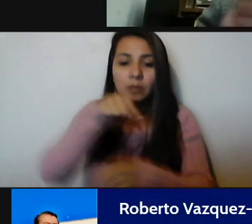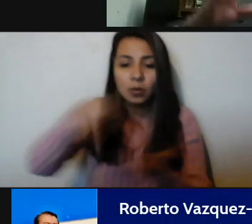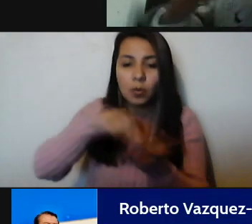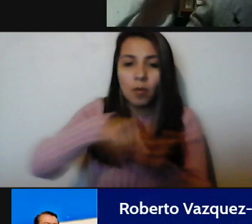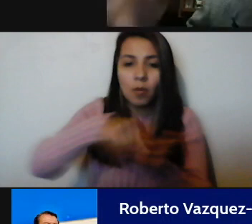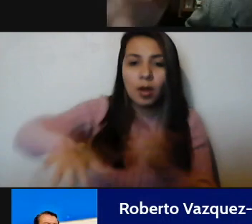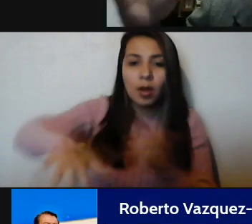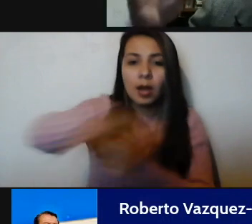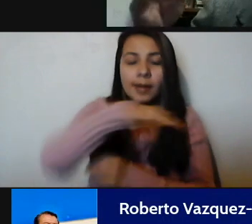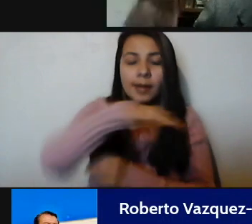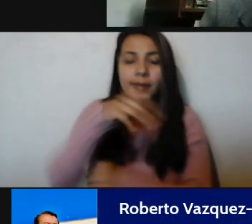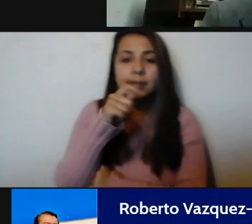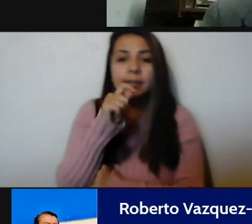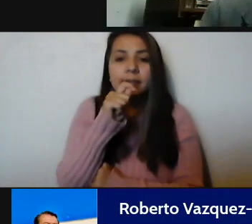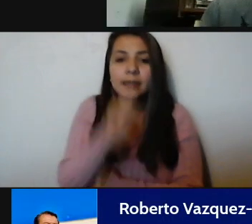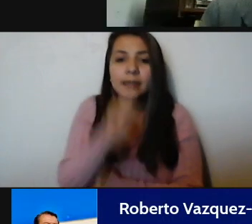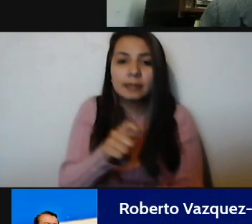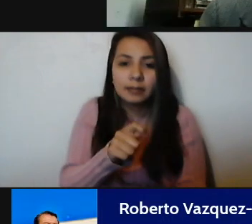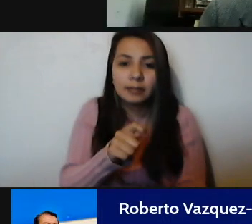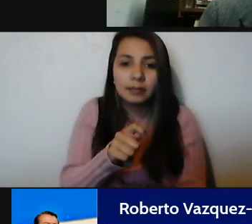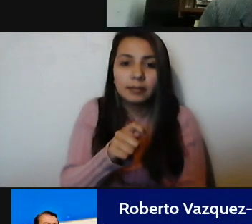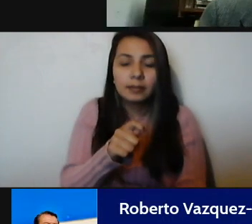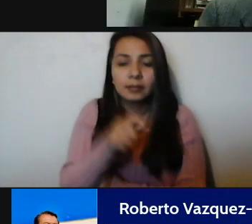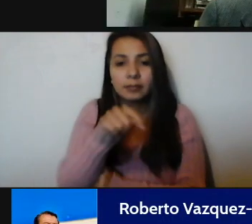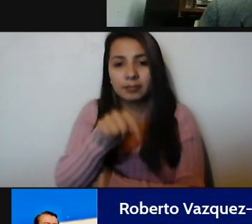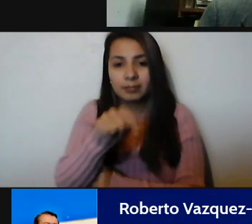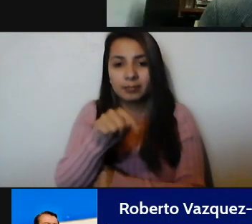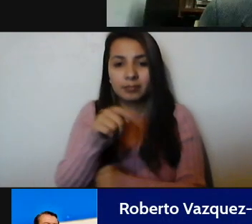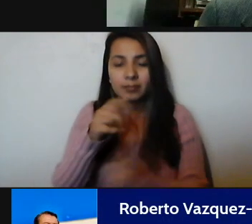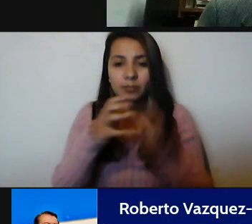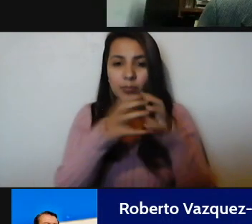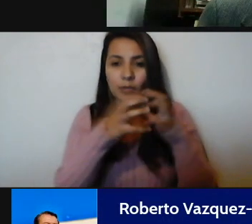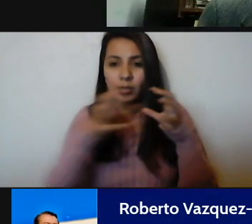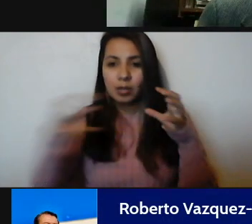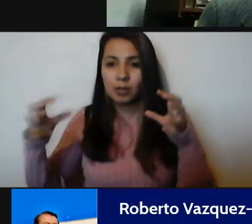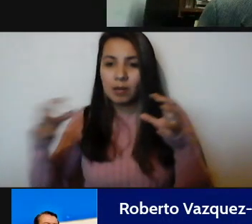de la radiación ionizante que tenemos en ese sitio,